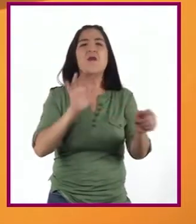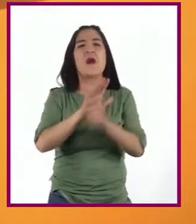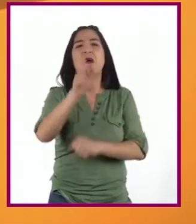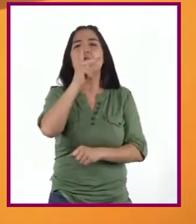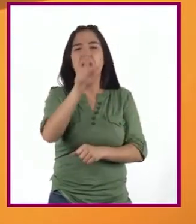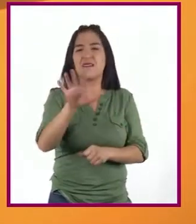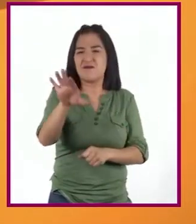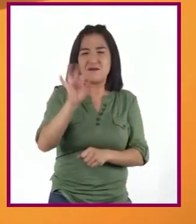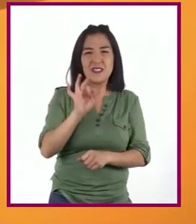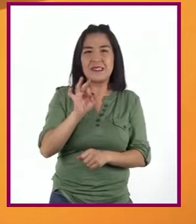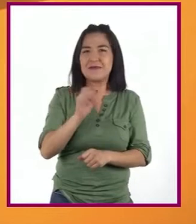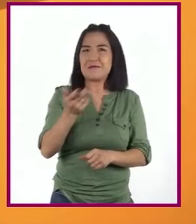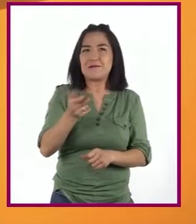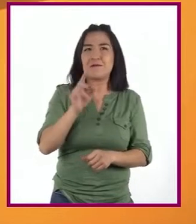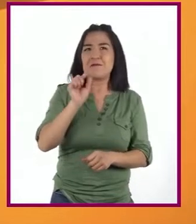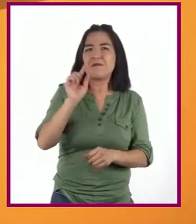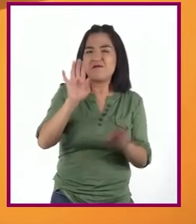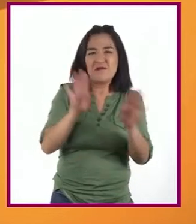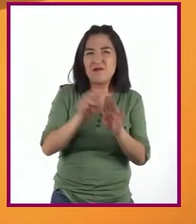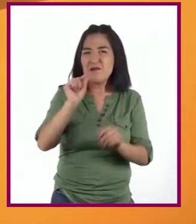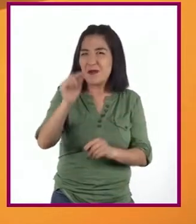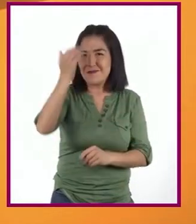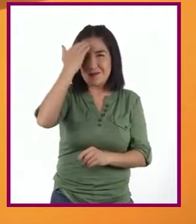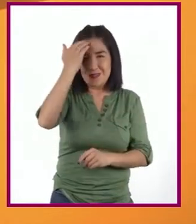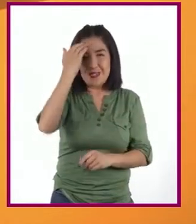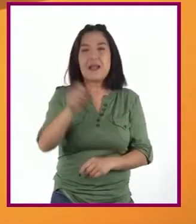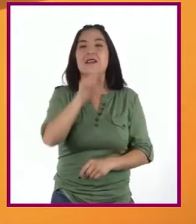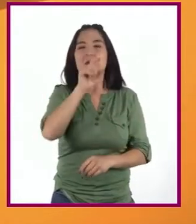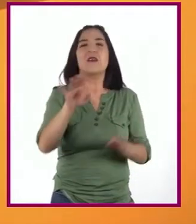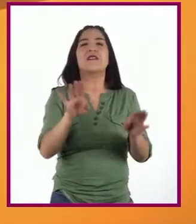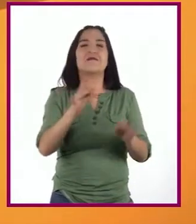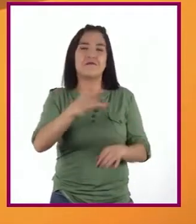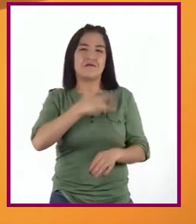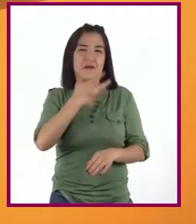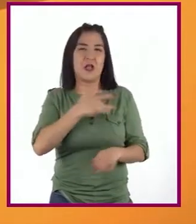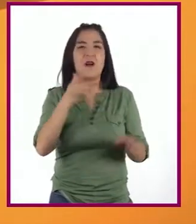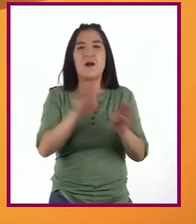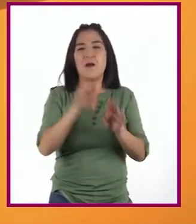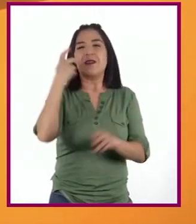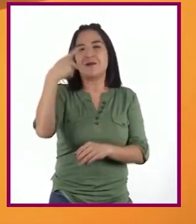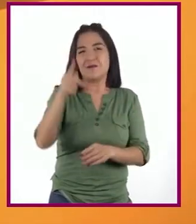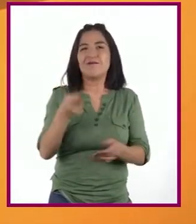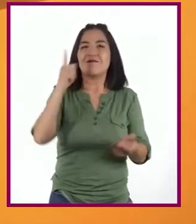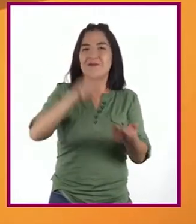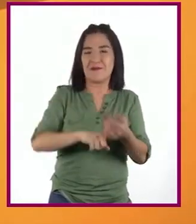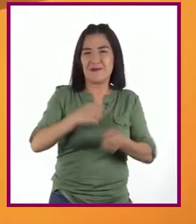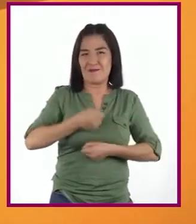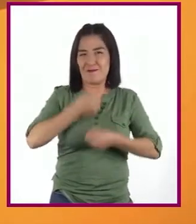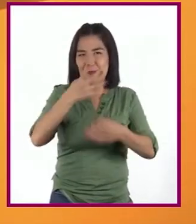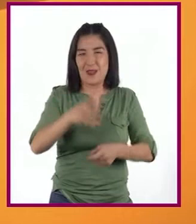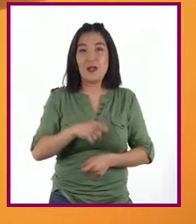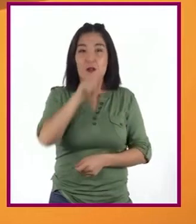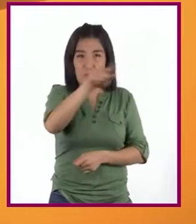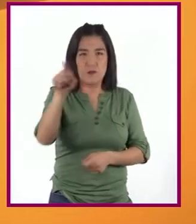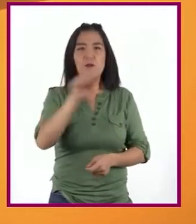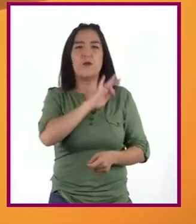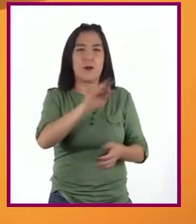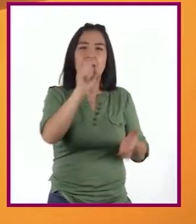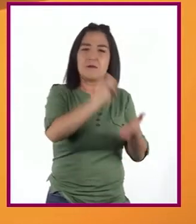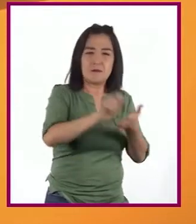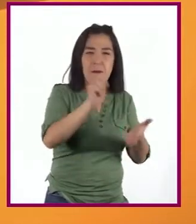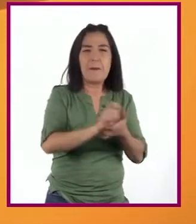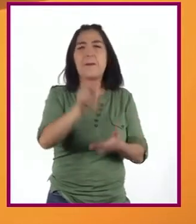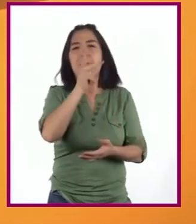se les hicieron poco usuales, así como los sentimientos que evoca el autor. Pueden anotar las